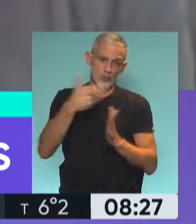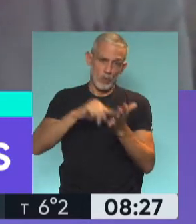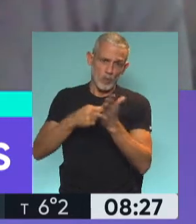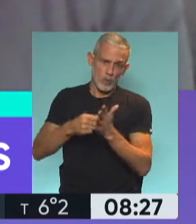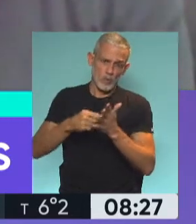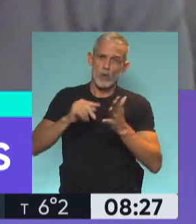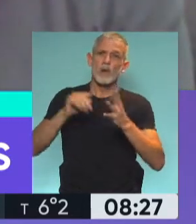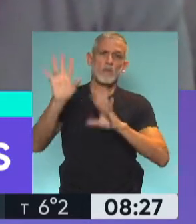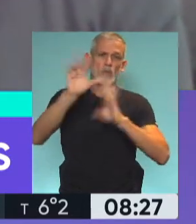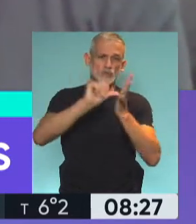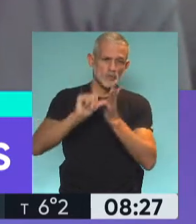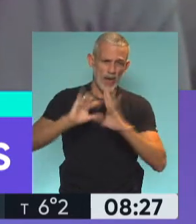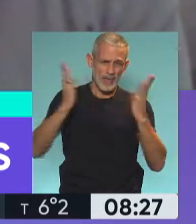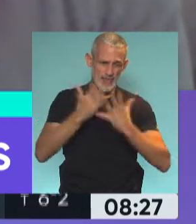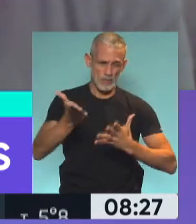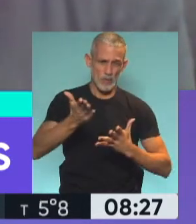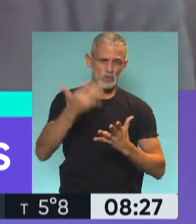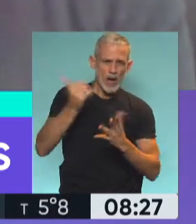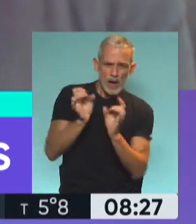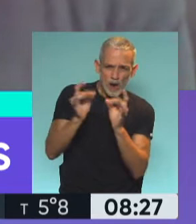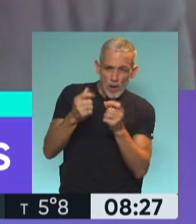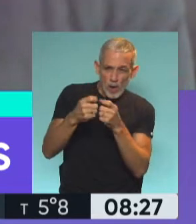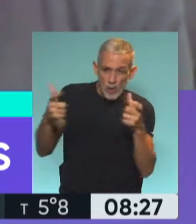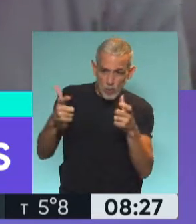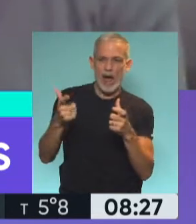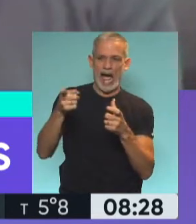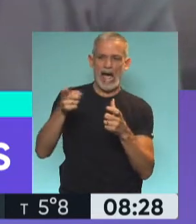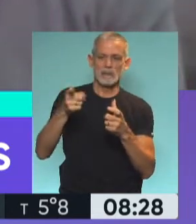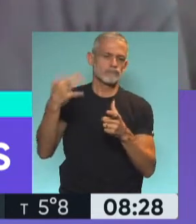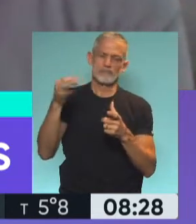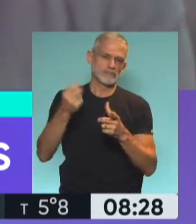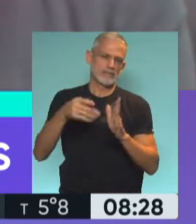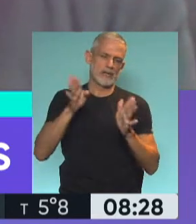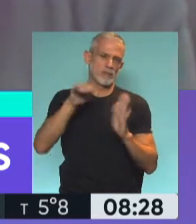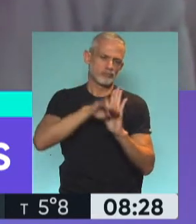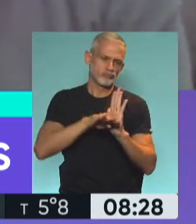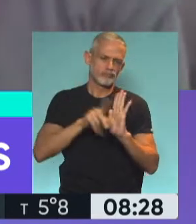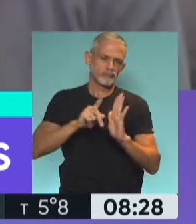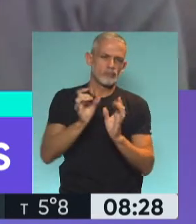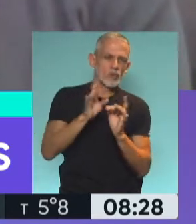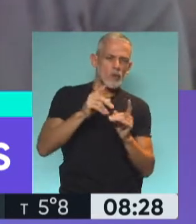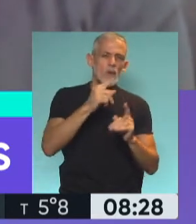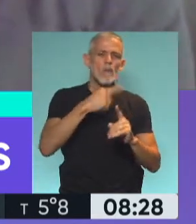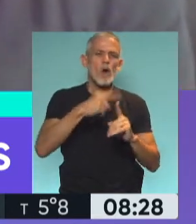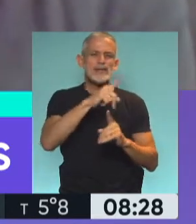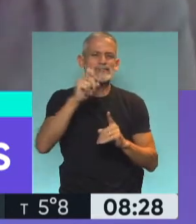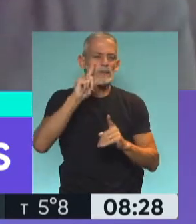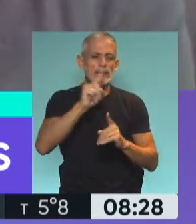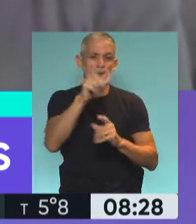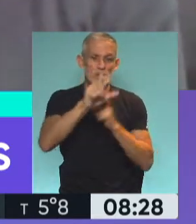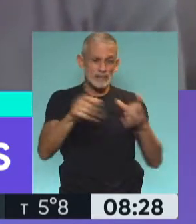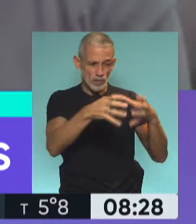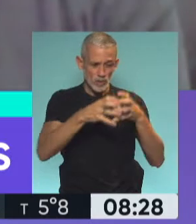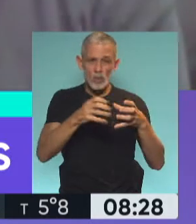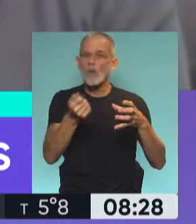¿no? Que es que frente a determinada tasa de incidencia, la cantidad de contagiados cada 100.000, las ciudades